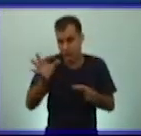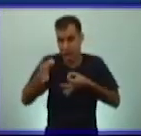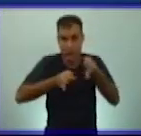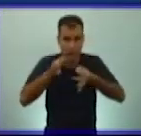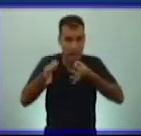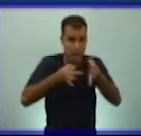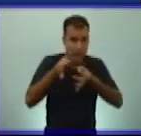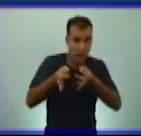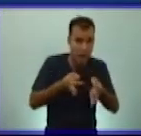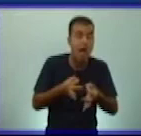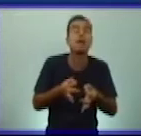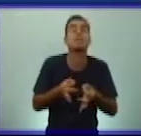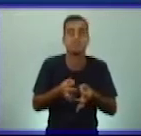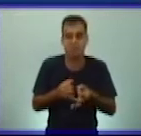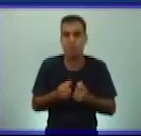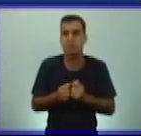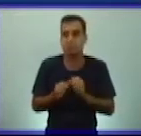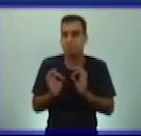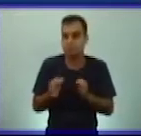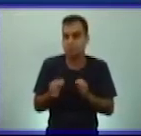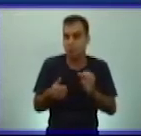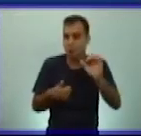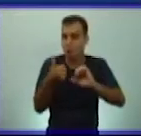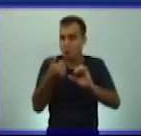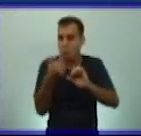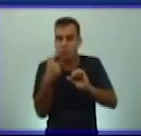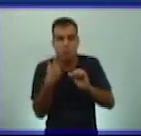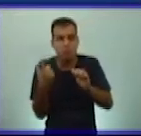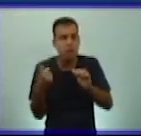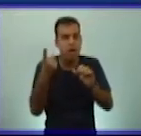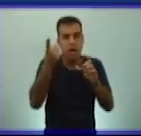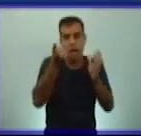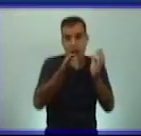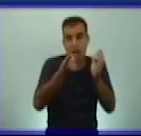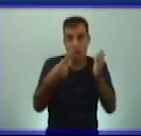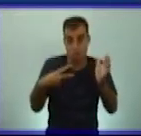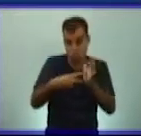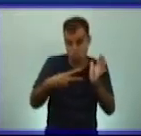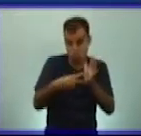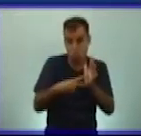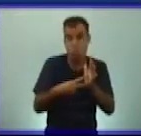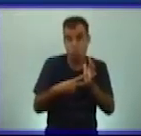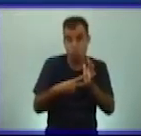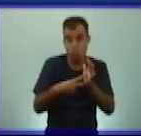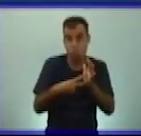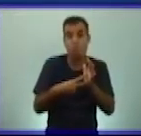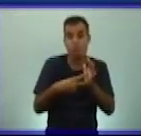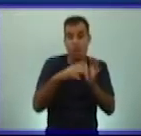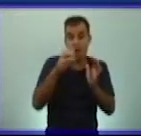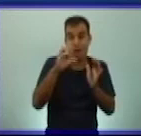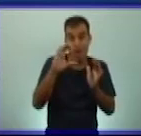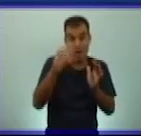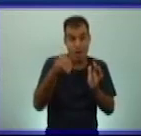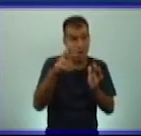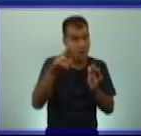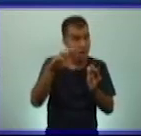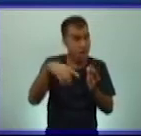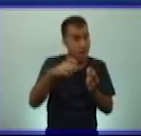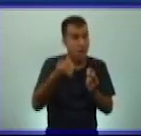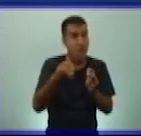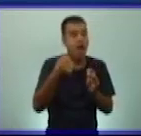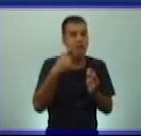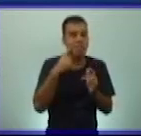hablado de que el comportamiento de la carga se corresponde con el comportamiento que va a tener la tensión en el